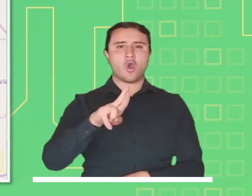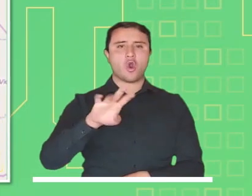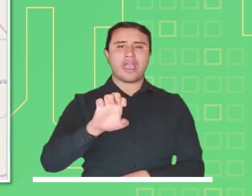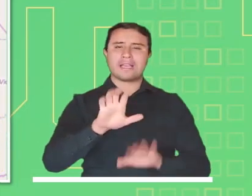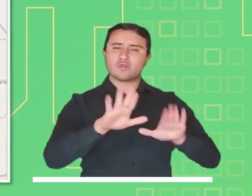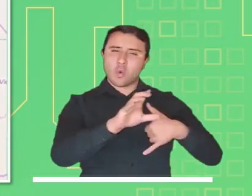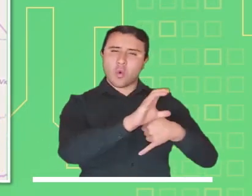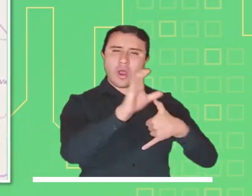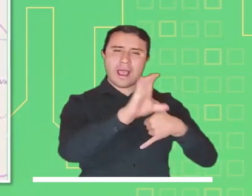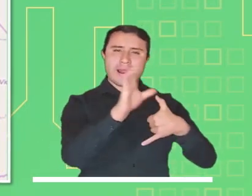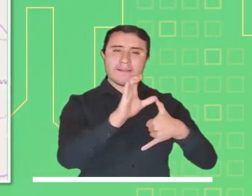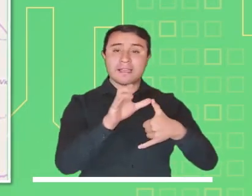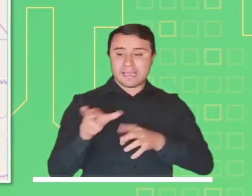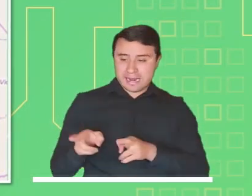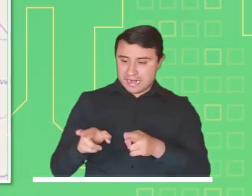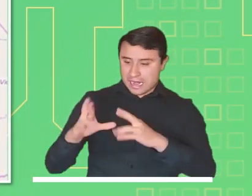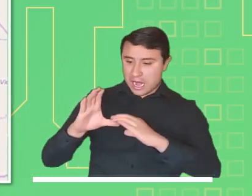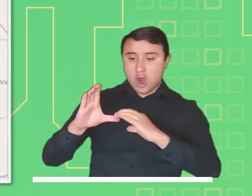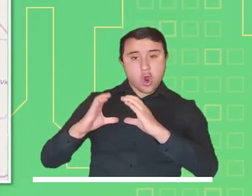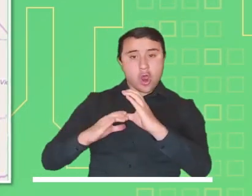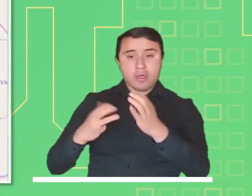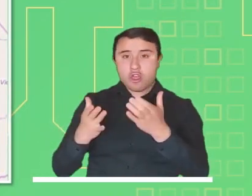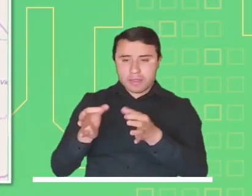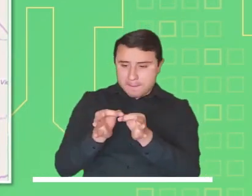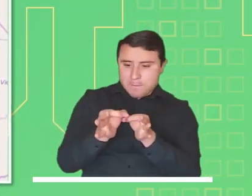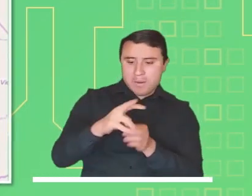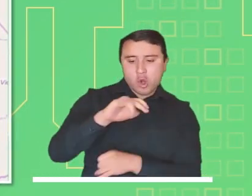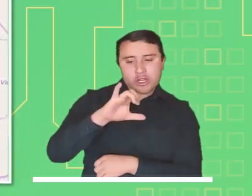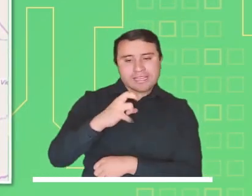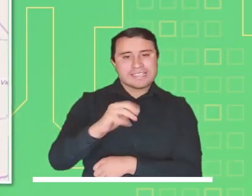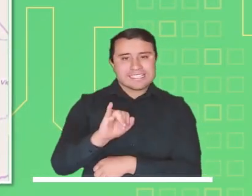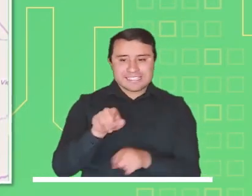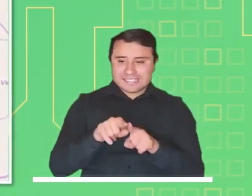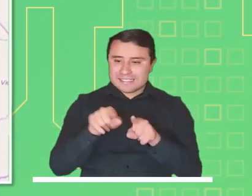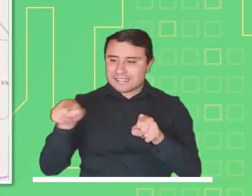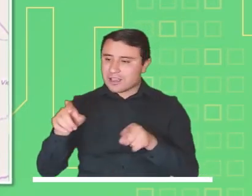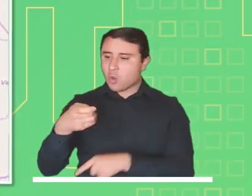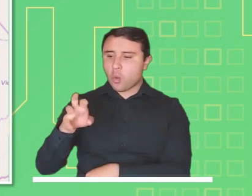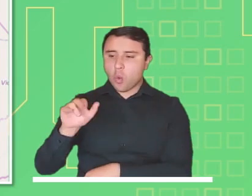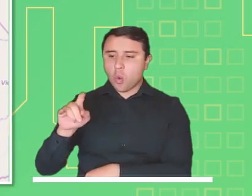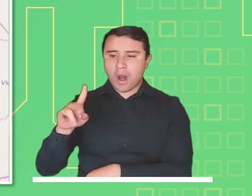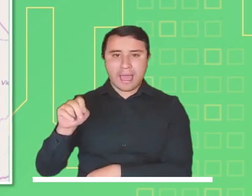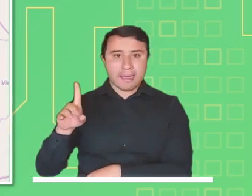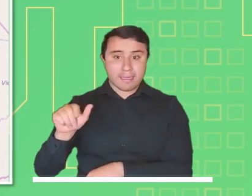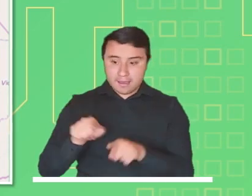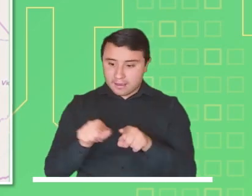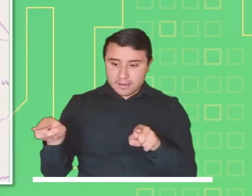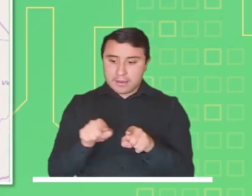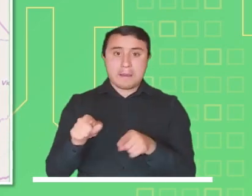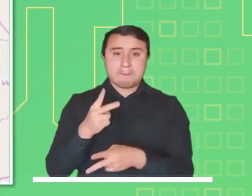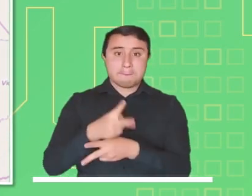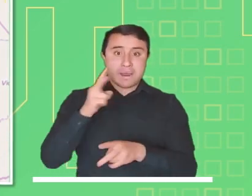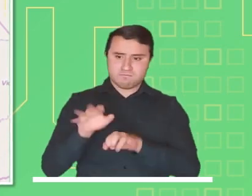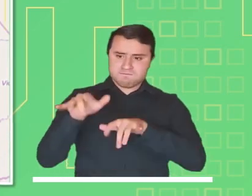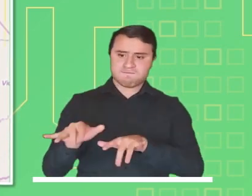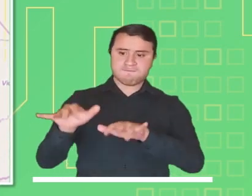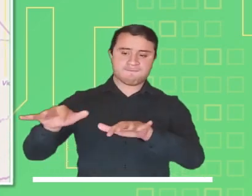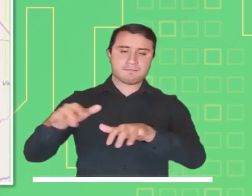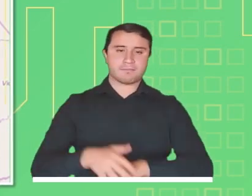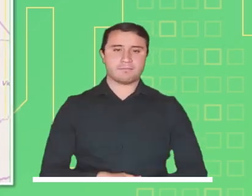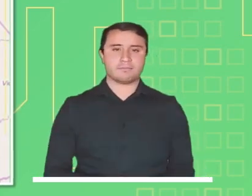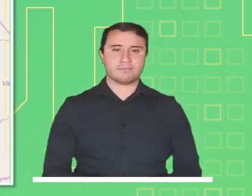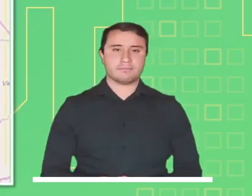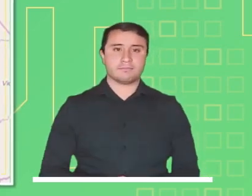Alertas rojas puntuales por niveles altos en el río San Jorge, en la región Caribe, así como también en el río Cauca, entre los municipios de Nechí y